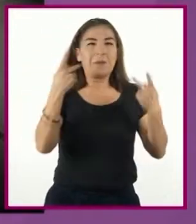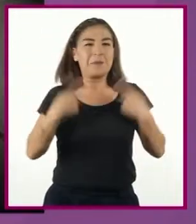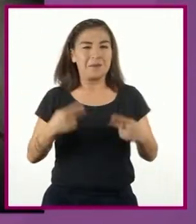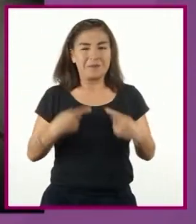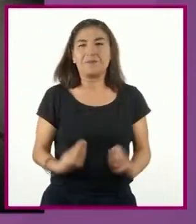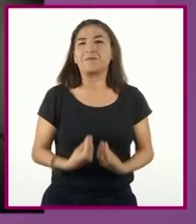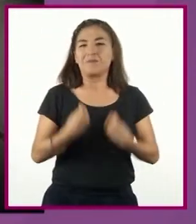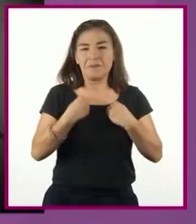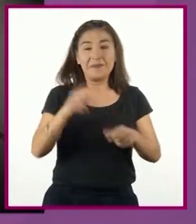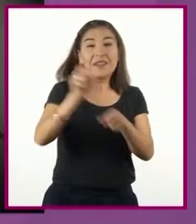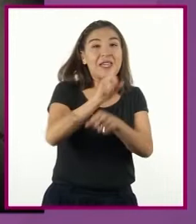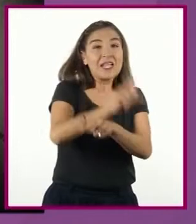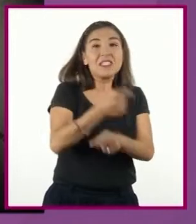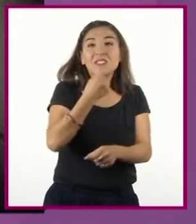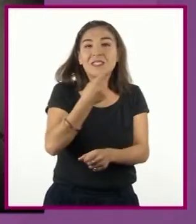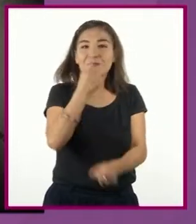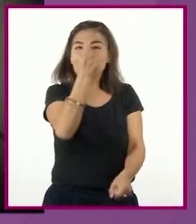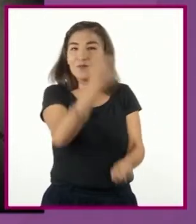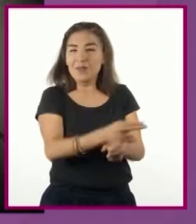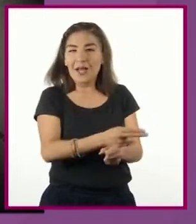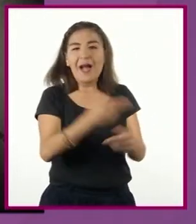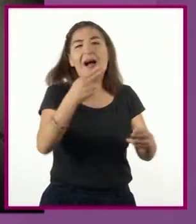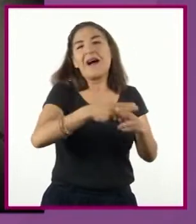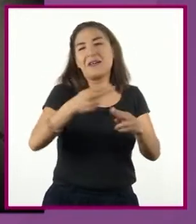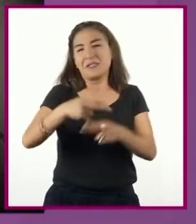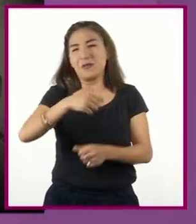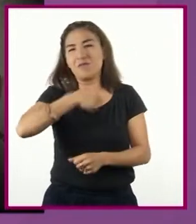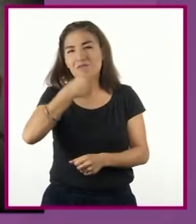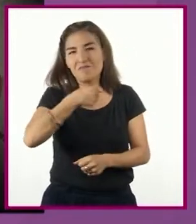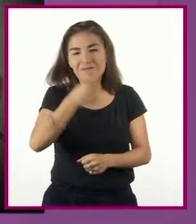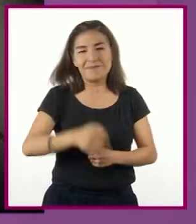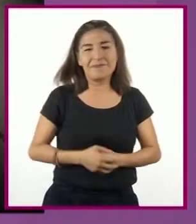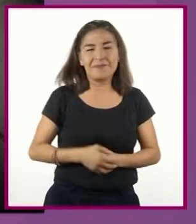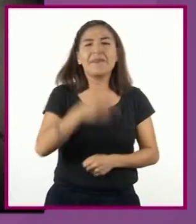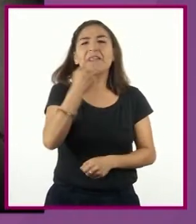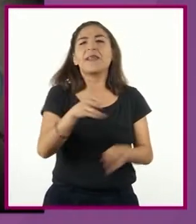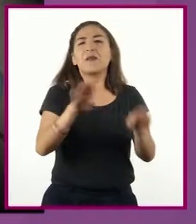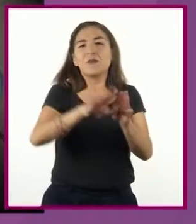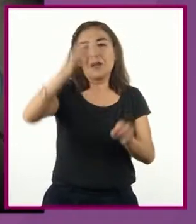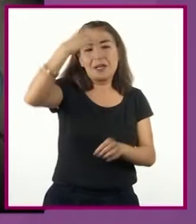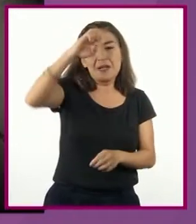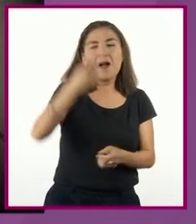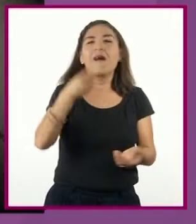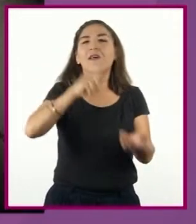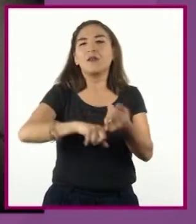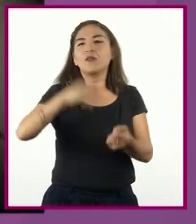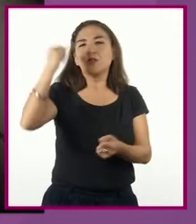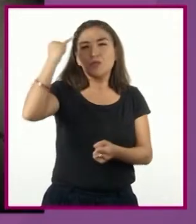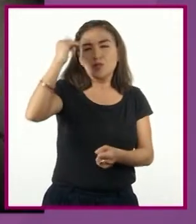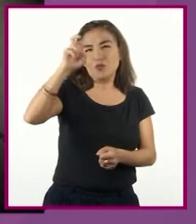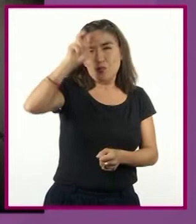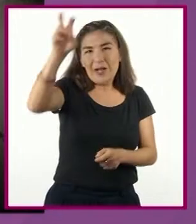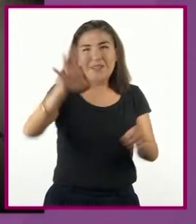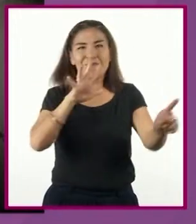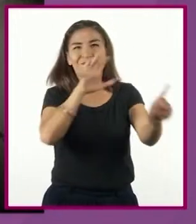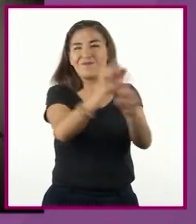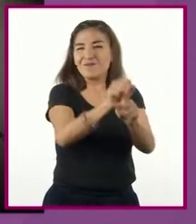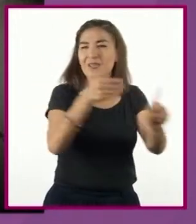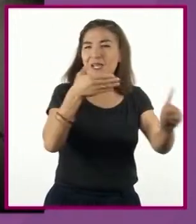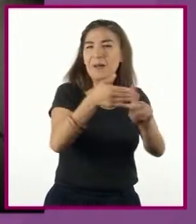vive, desde su niñez más temprana hasta su vejez. En estas experiencias se insertan los sueños, las metas y los anhelos